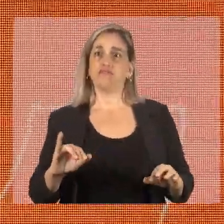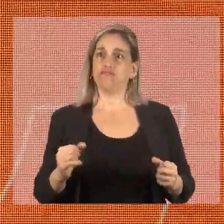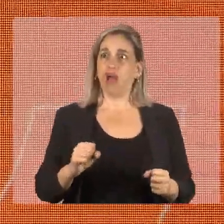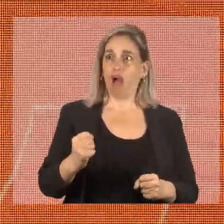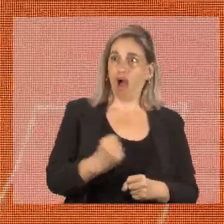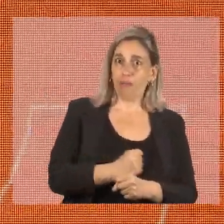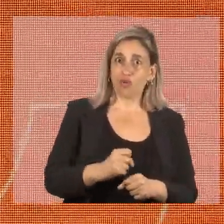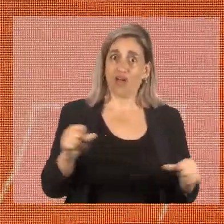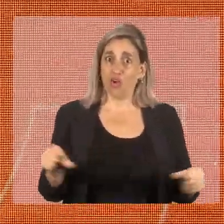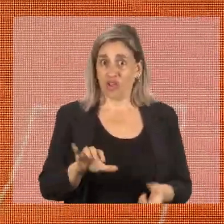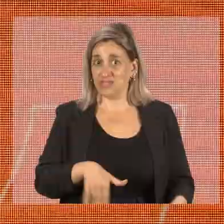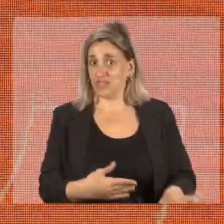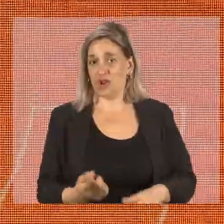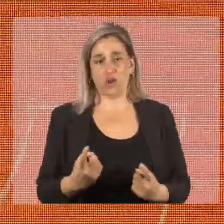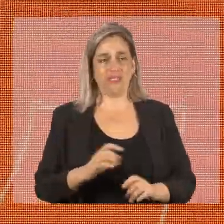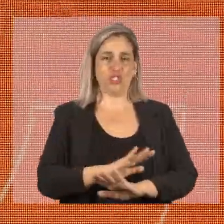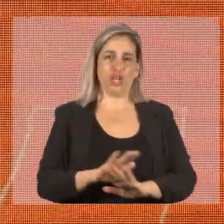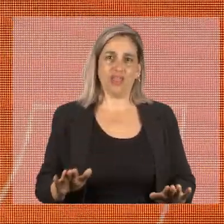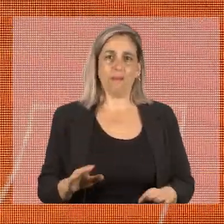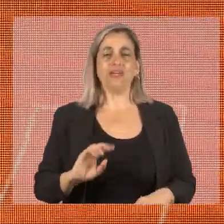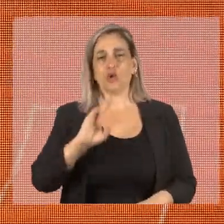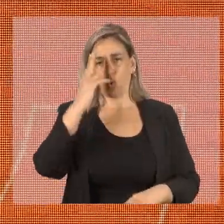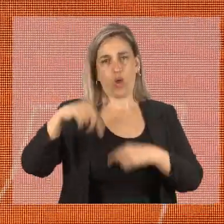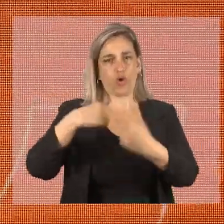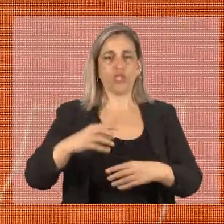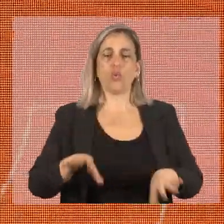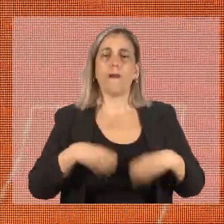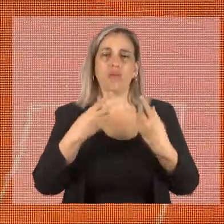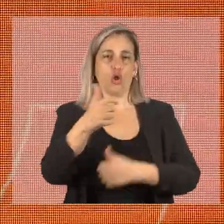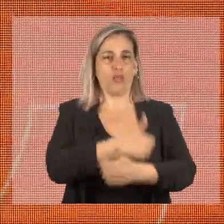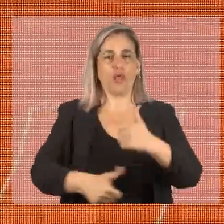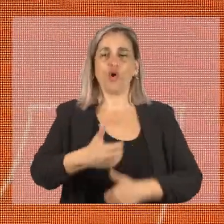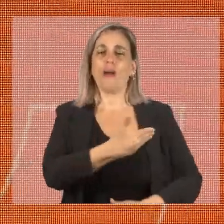examen, yo no necesito más nada y solamente que el país siga mejorando después que yo me vaya.